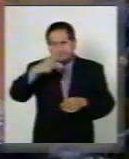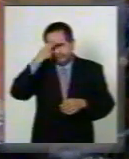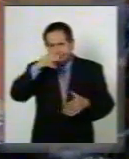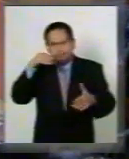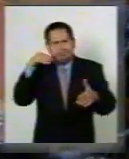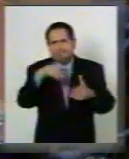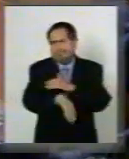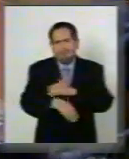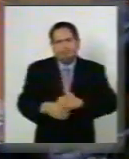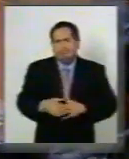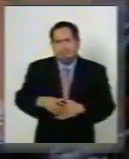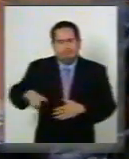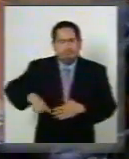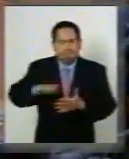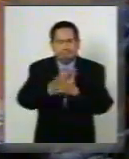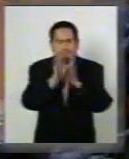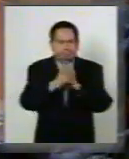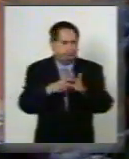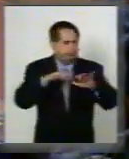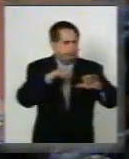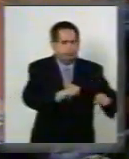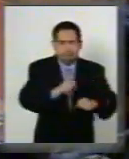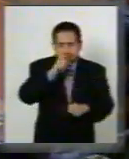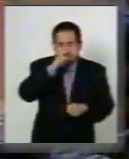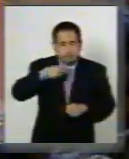guerra gubernamental contra el crimen organizado.